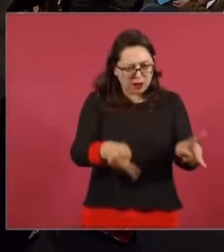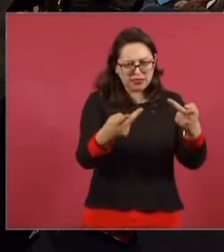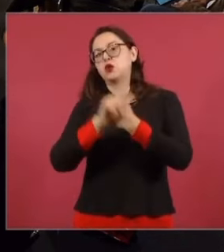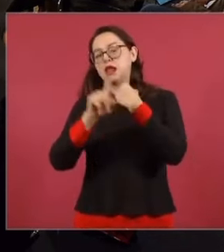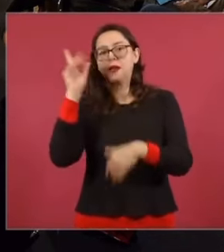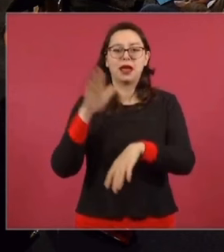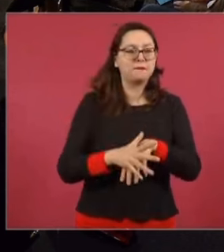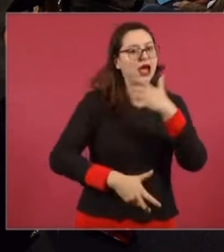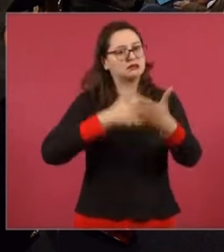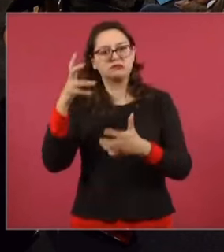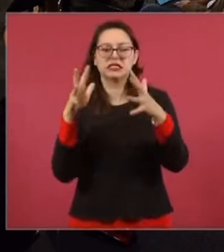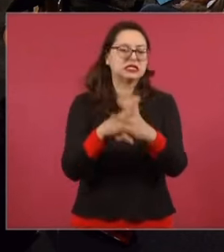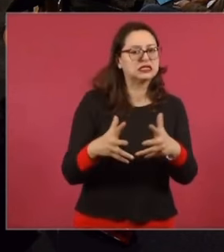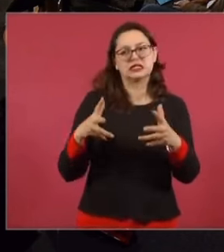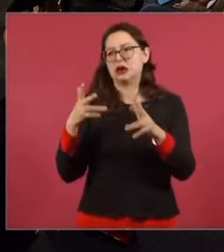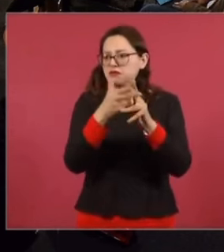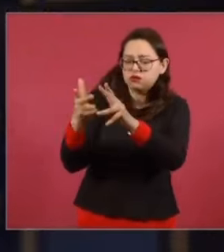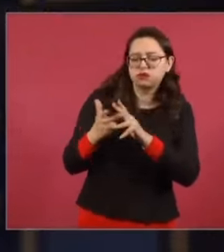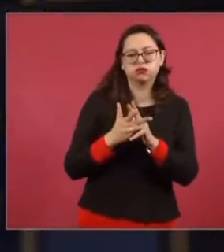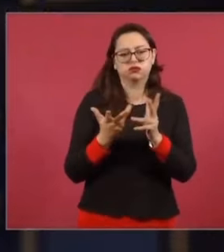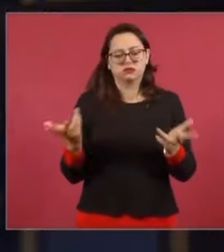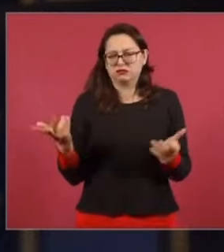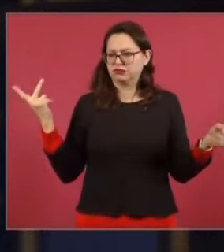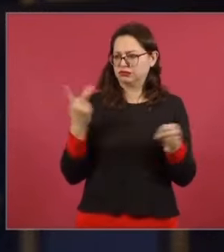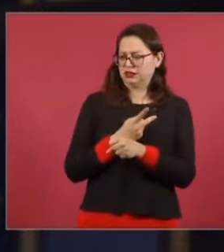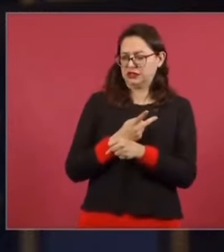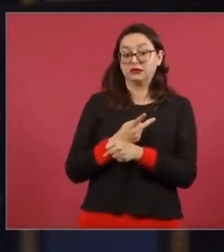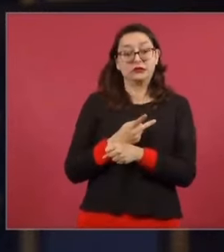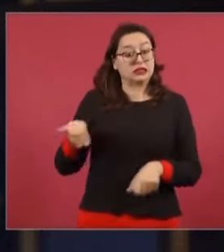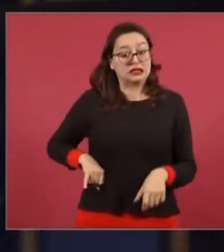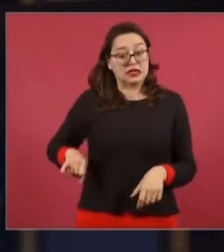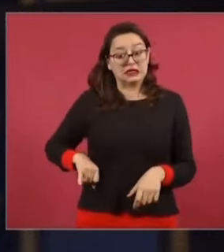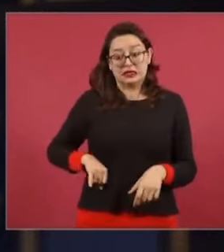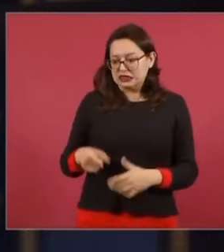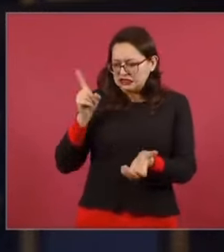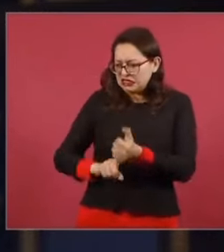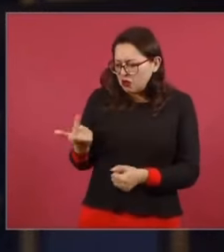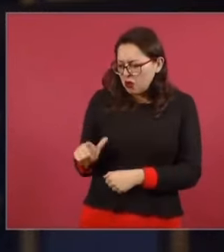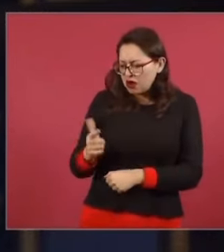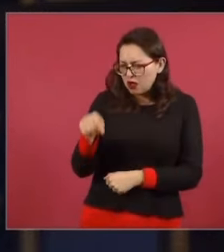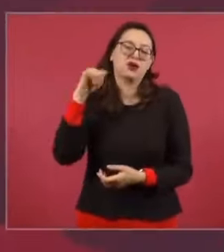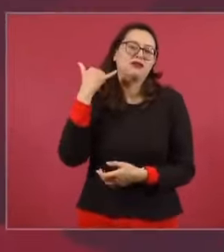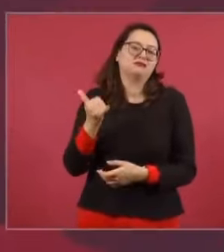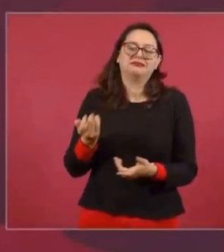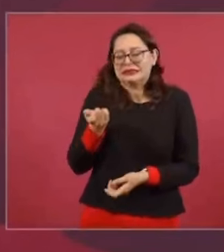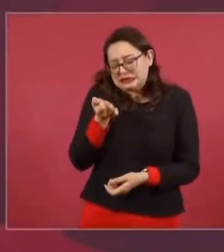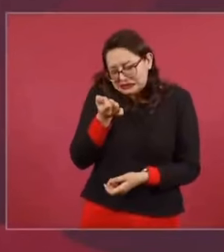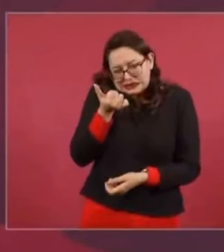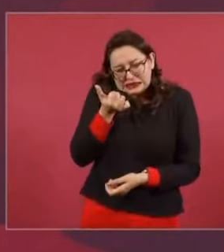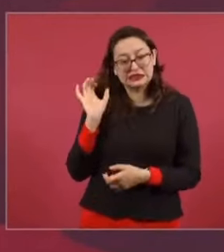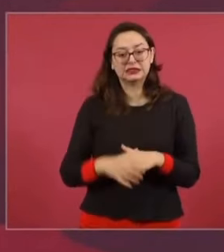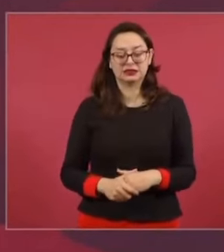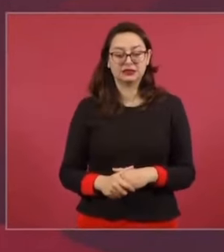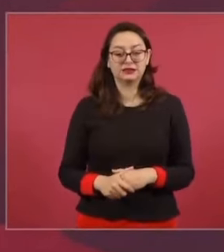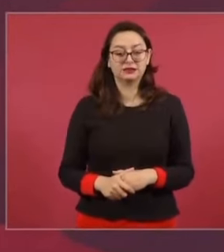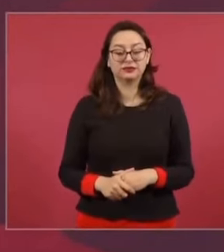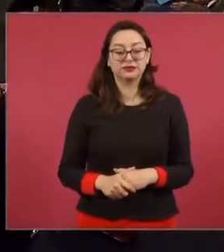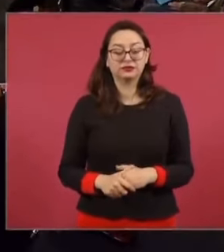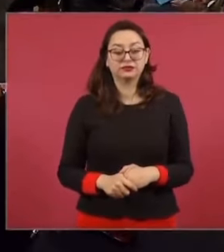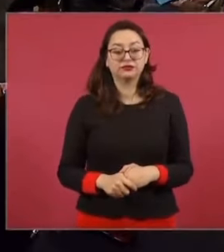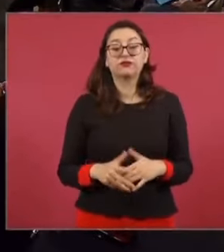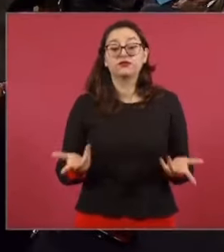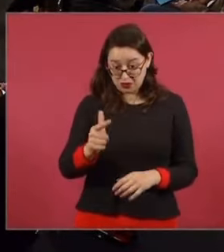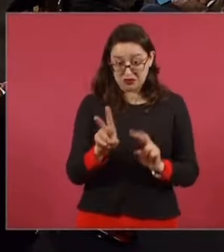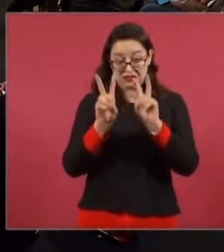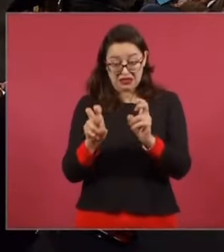más homicidios y hay que ver por qué en Guanajuato aumentó el consumo incluso es más el consumo en